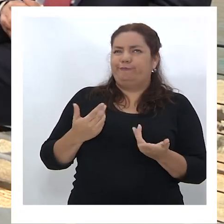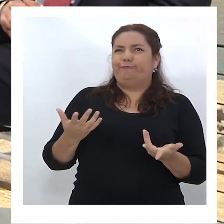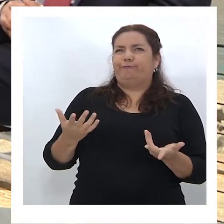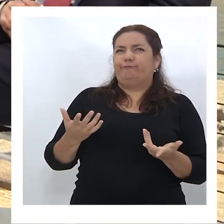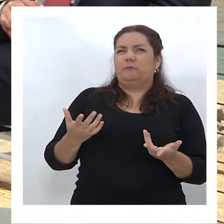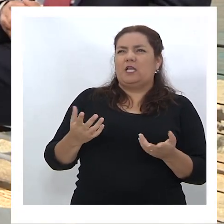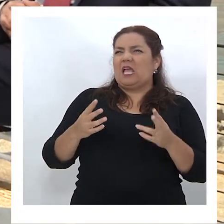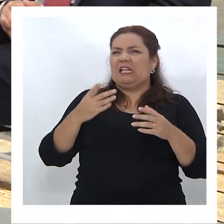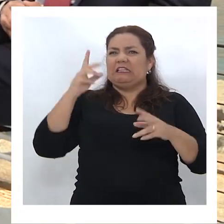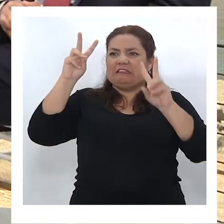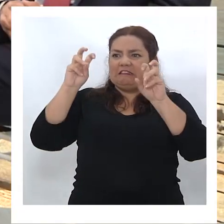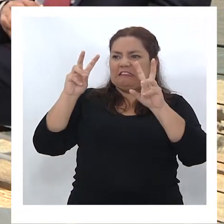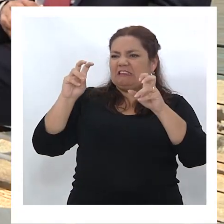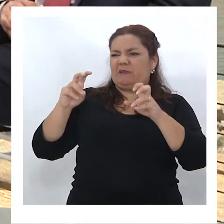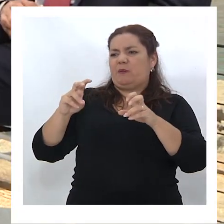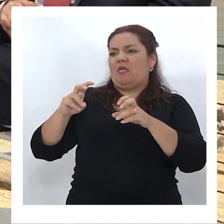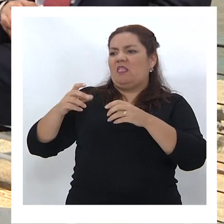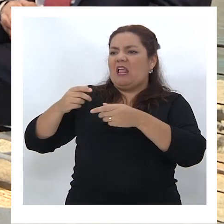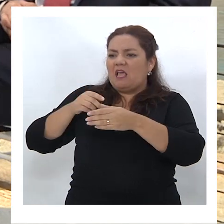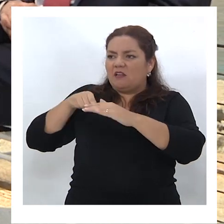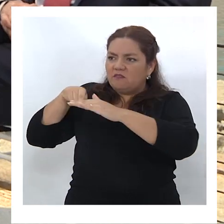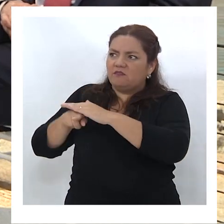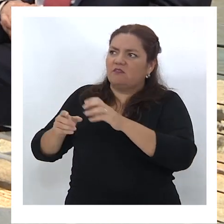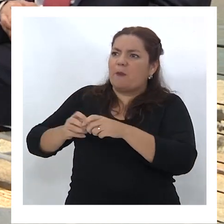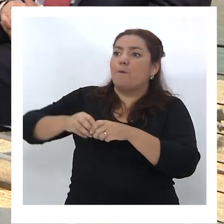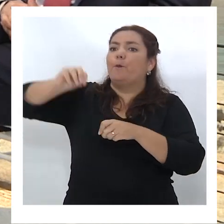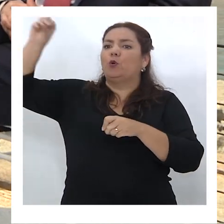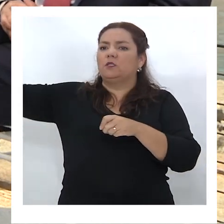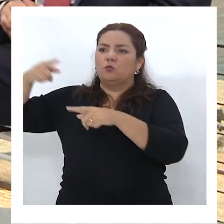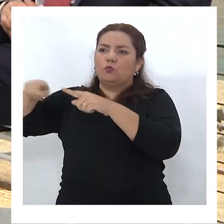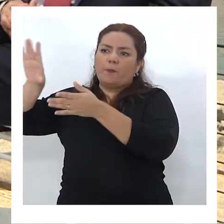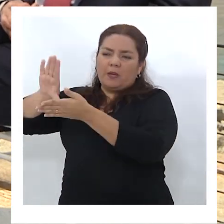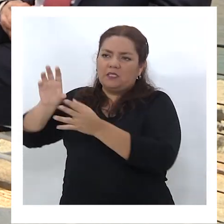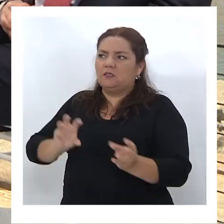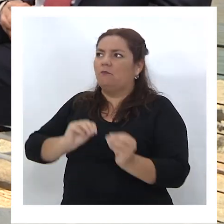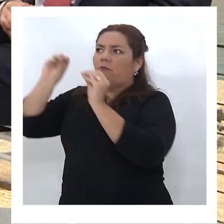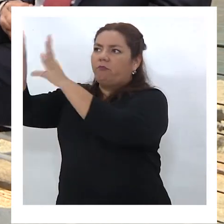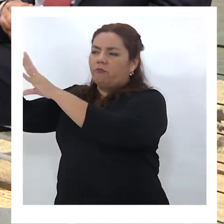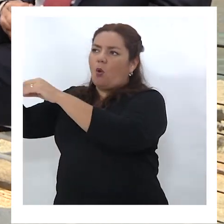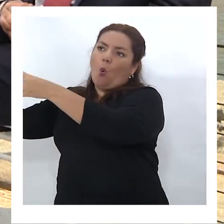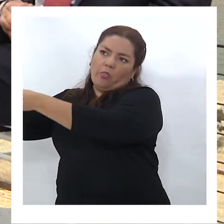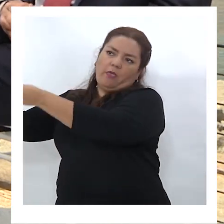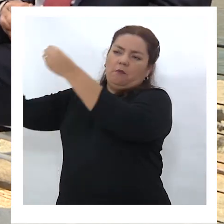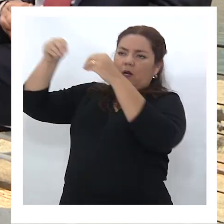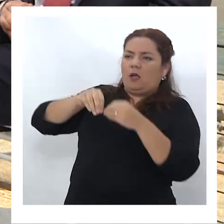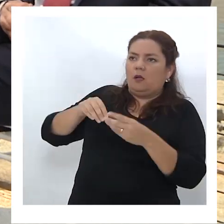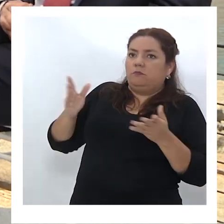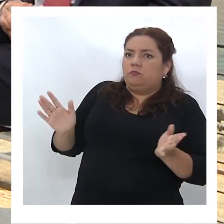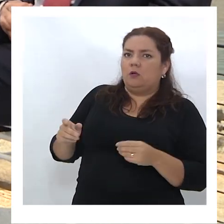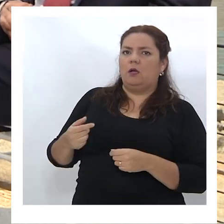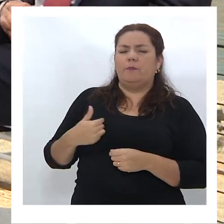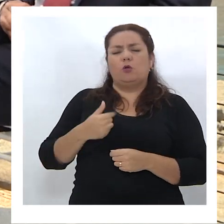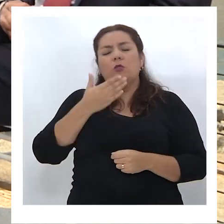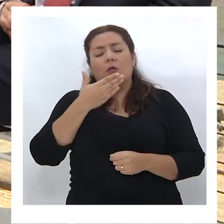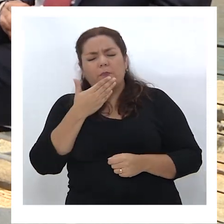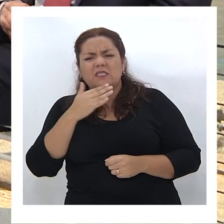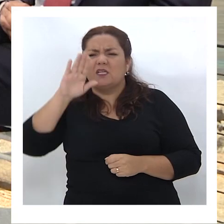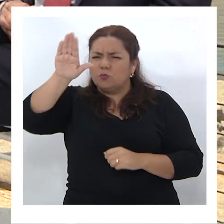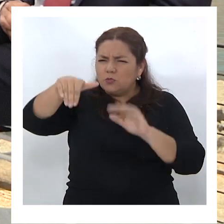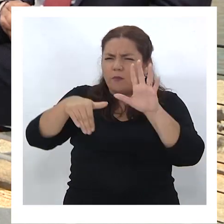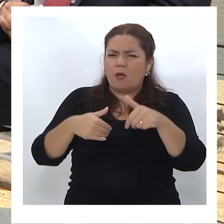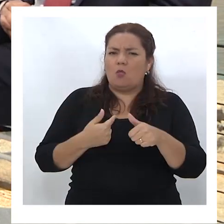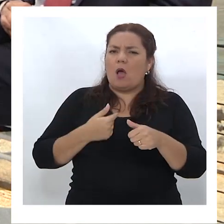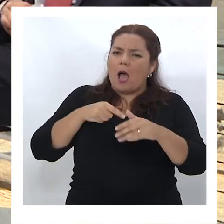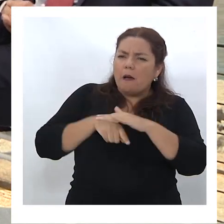¿Cómo se llama? El carbono, no dejo huella de carbono, en fin, pero que también están llamadas, digamos, a participar, ¿cierto? Y a hacerse